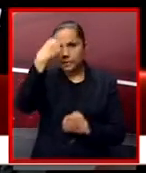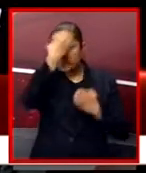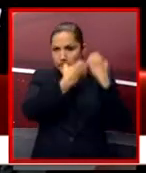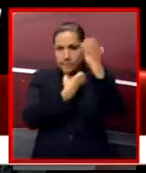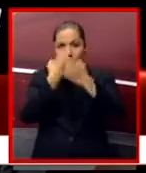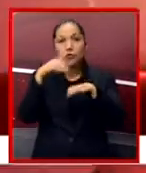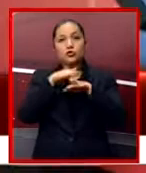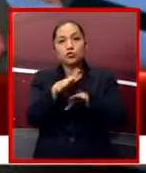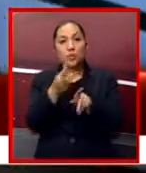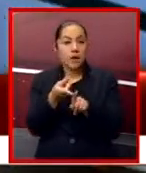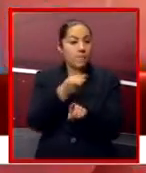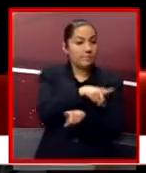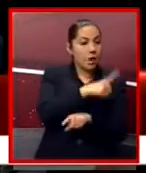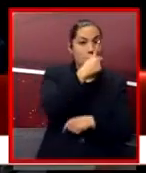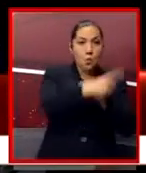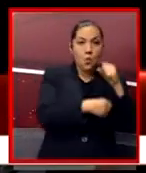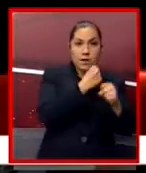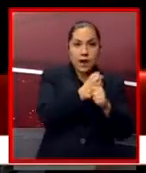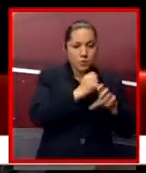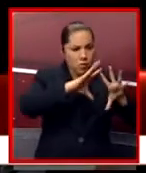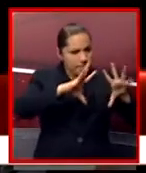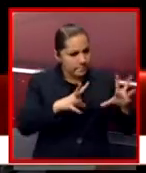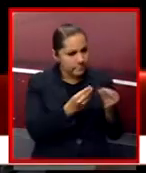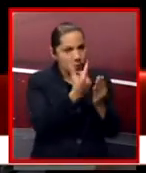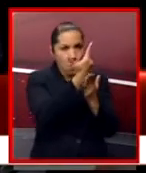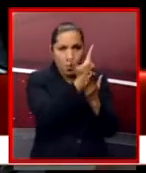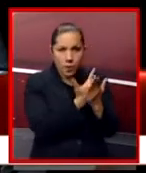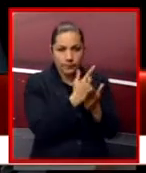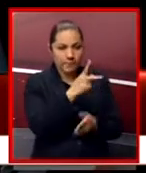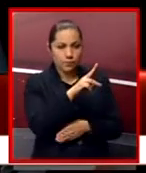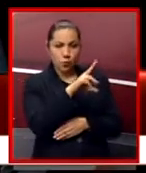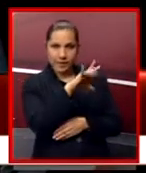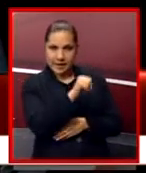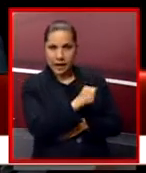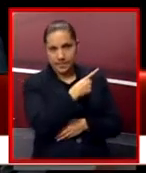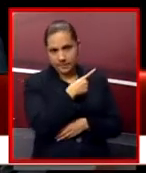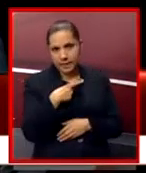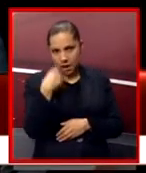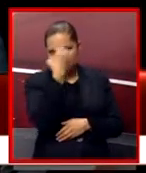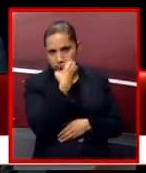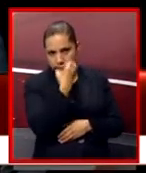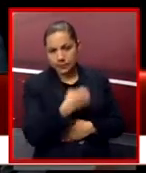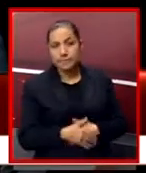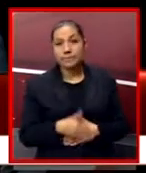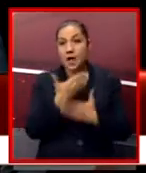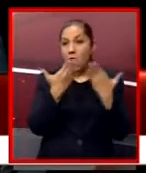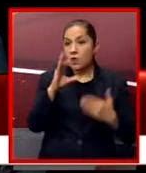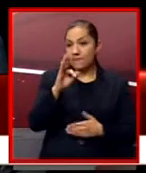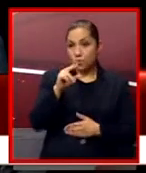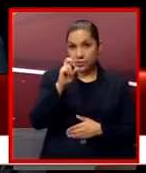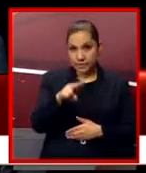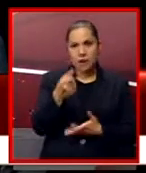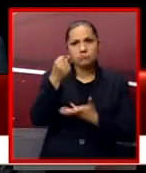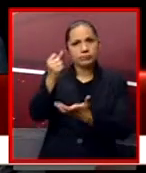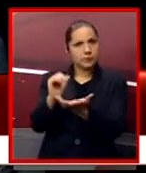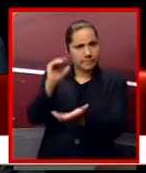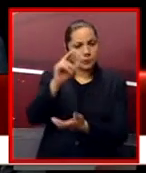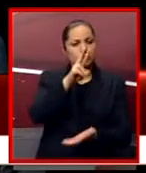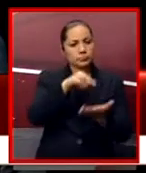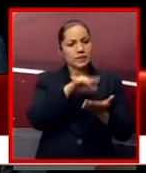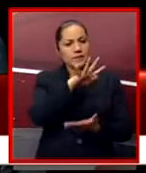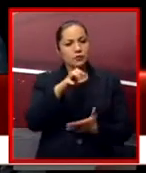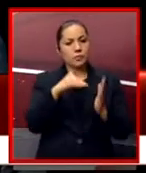año anterior. Más de 18,000 millones de pesos para el Fonden, 2.500 millones de pesos para el